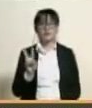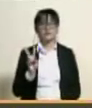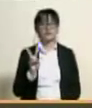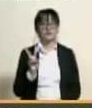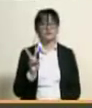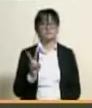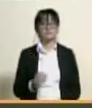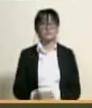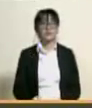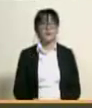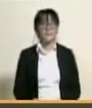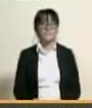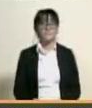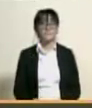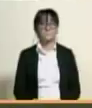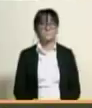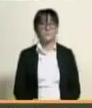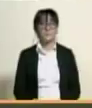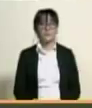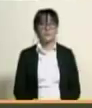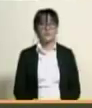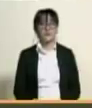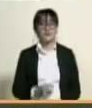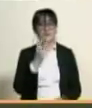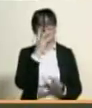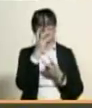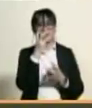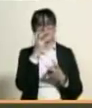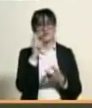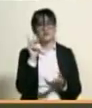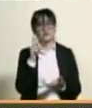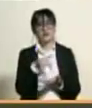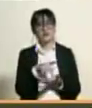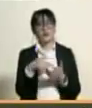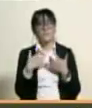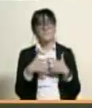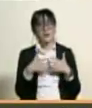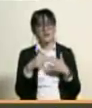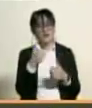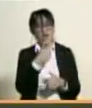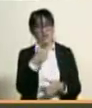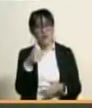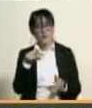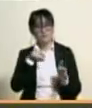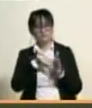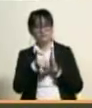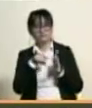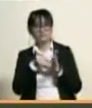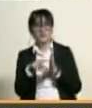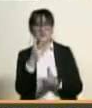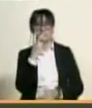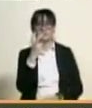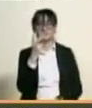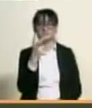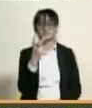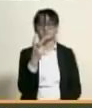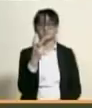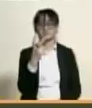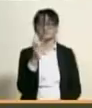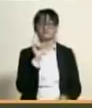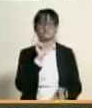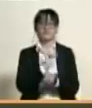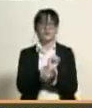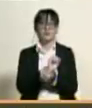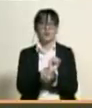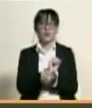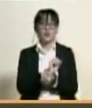Venezuela. Hemos visitado empresa por empresa para capturar y detener